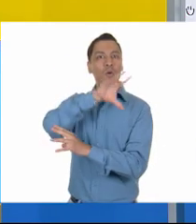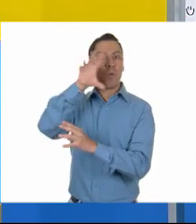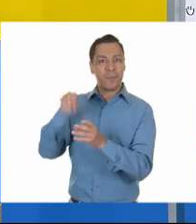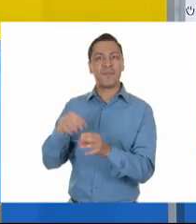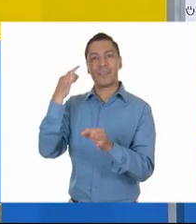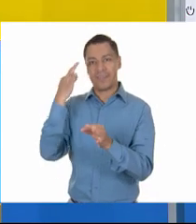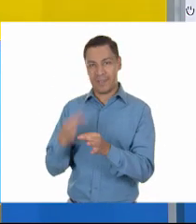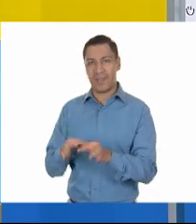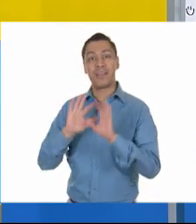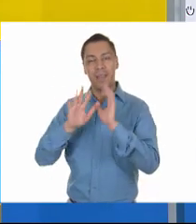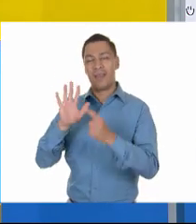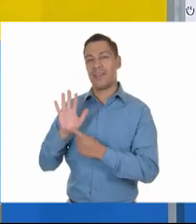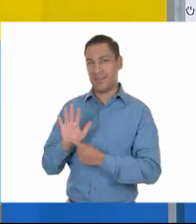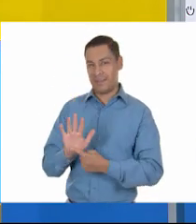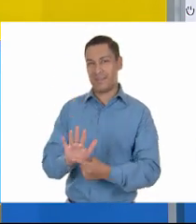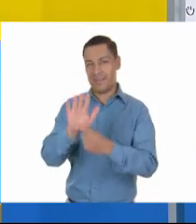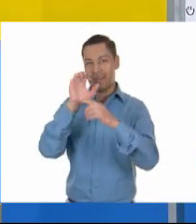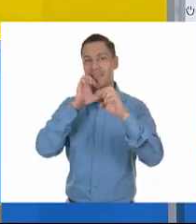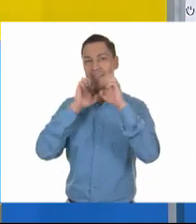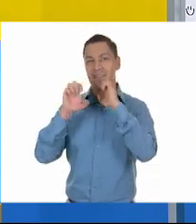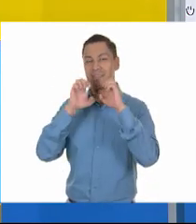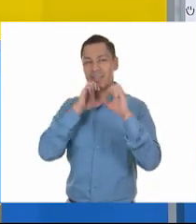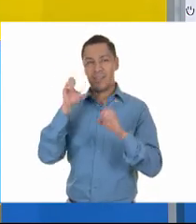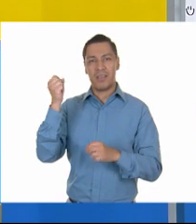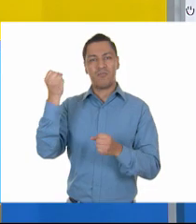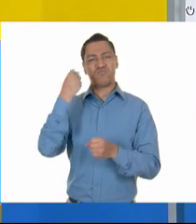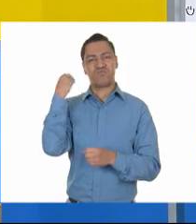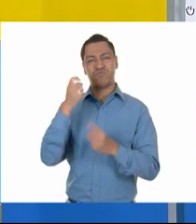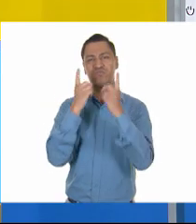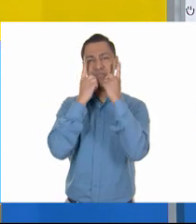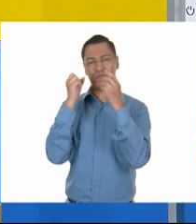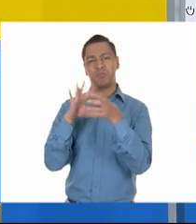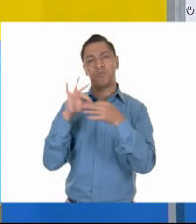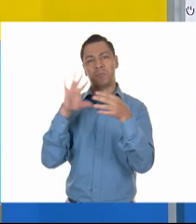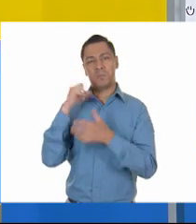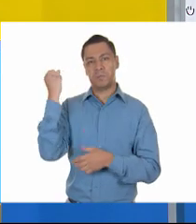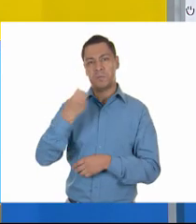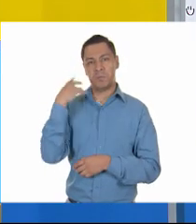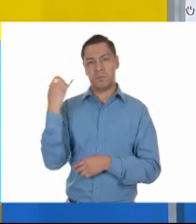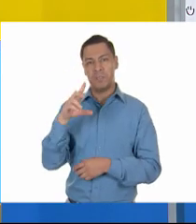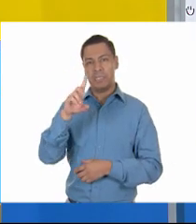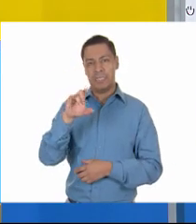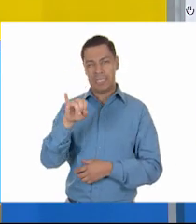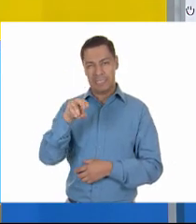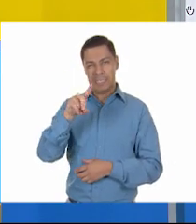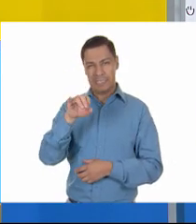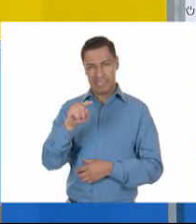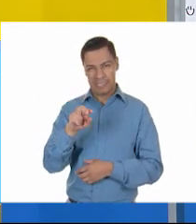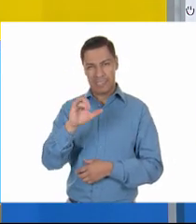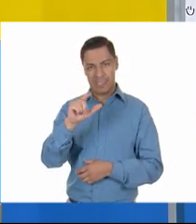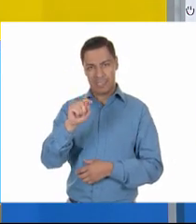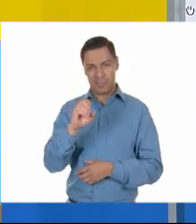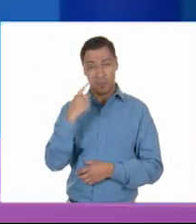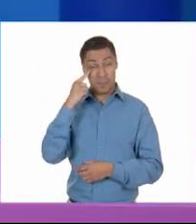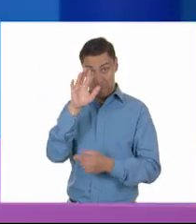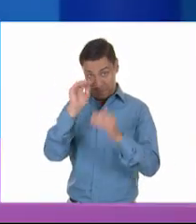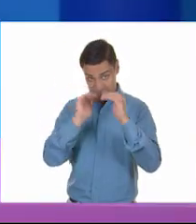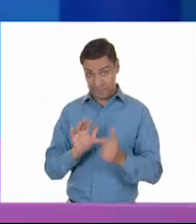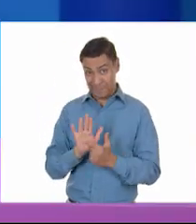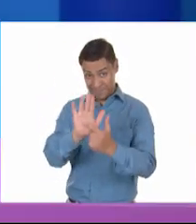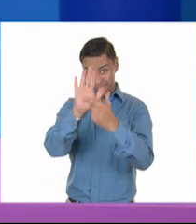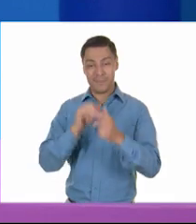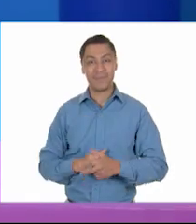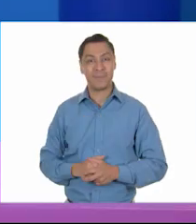Y este es el reporte de entrevista en discurso directo, así que con esta información vamos a empezar a trabajar. Muy bien.